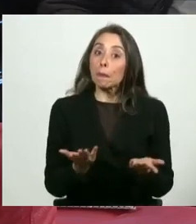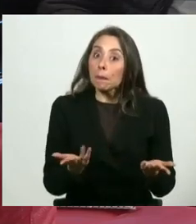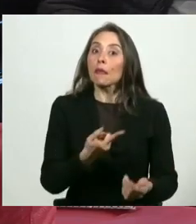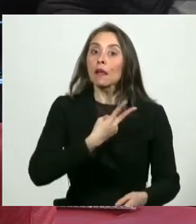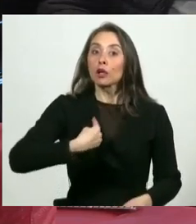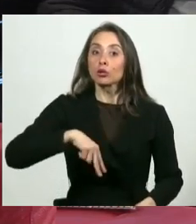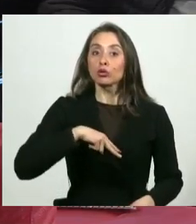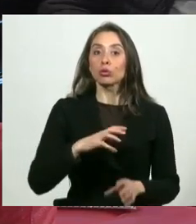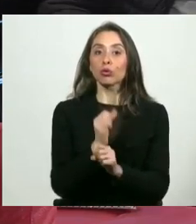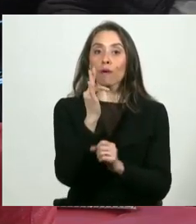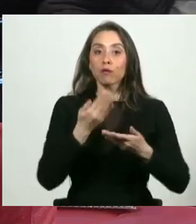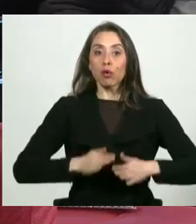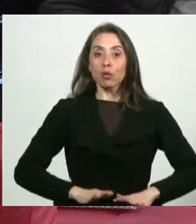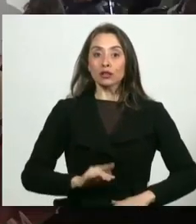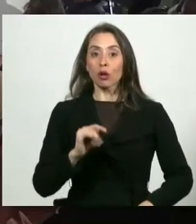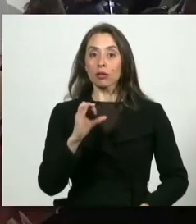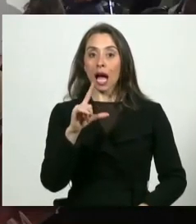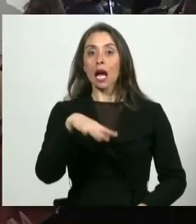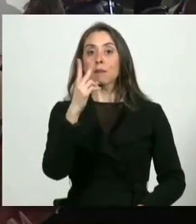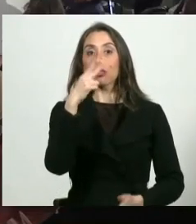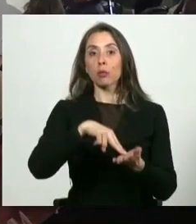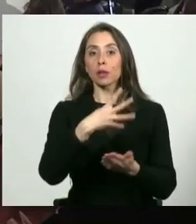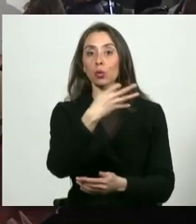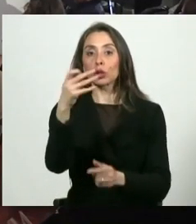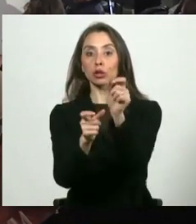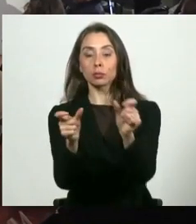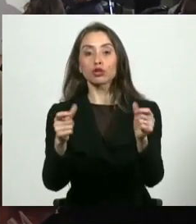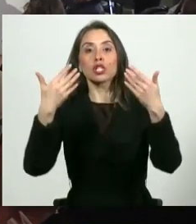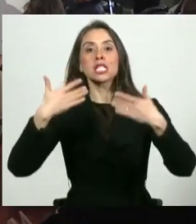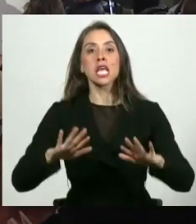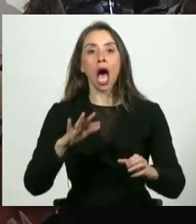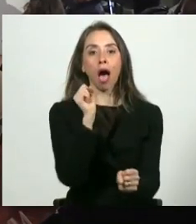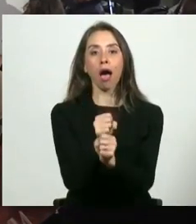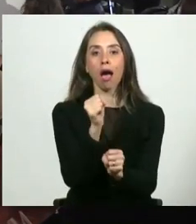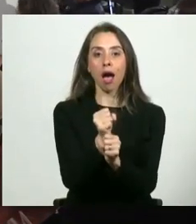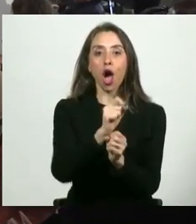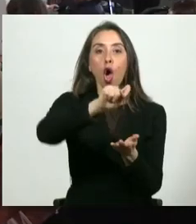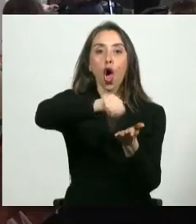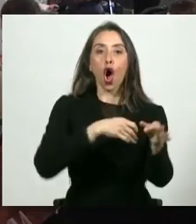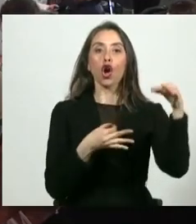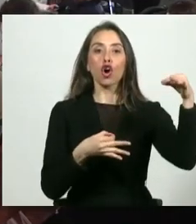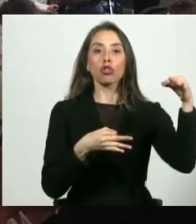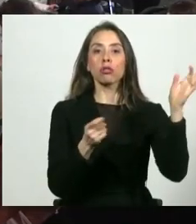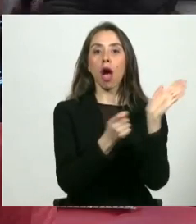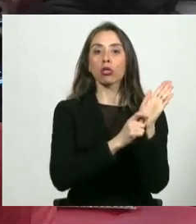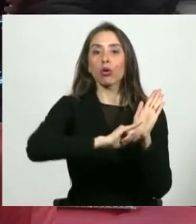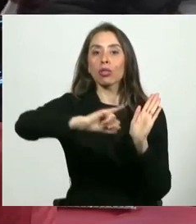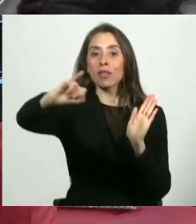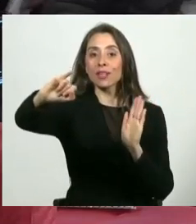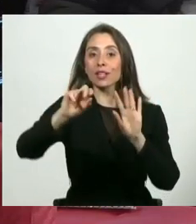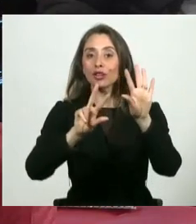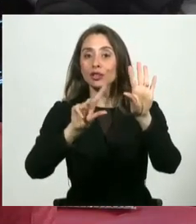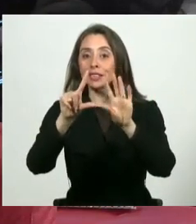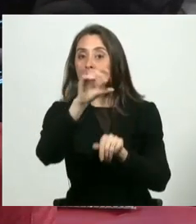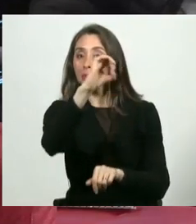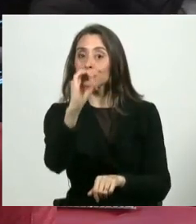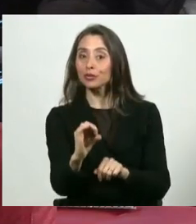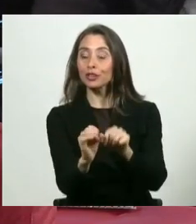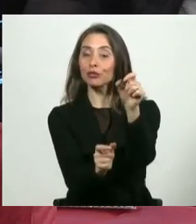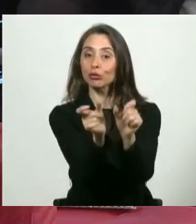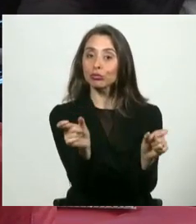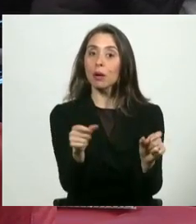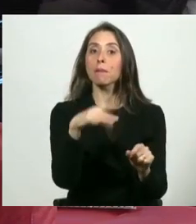Nosotros tenemos en Fundación Takal más de 2.400 personas ya que tienen empleo con contrato de tipo indefinido. El 87% de